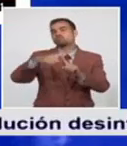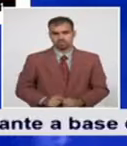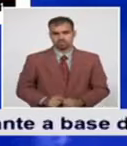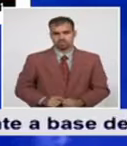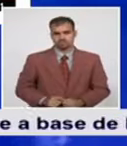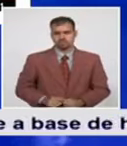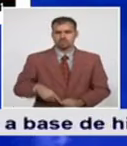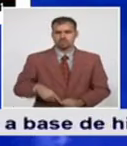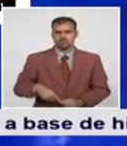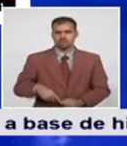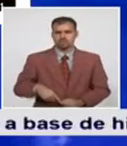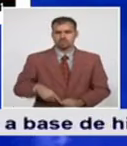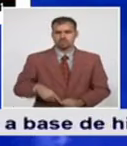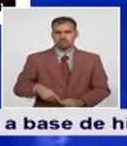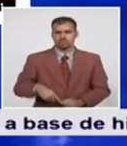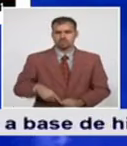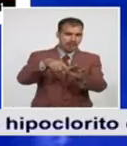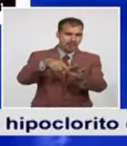especial con